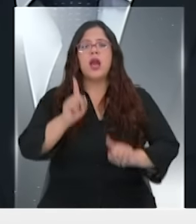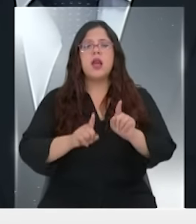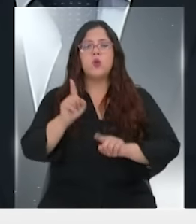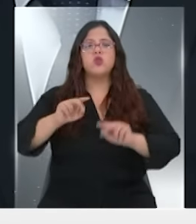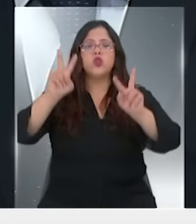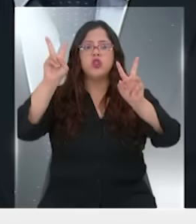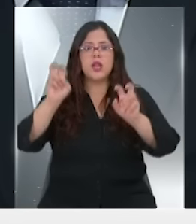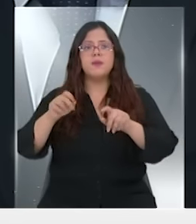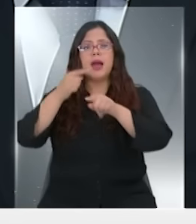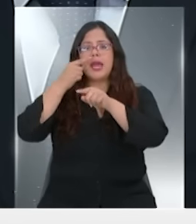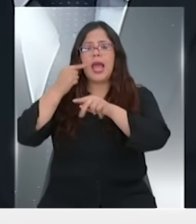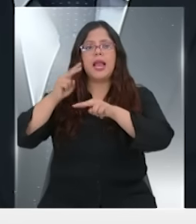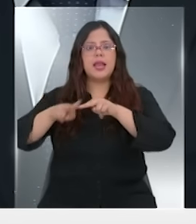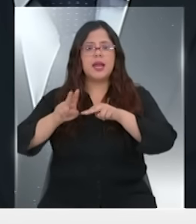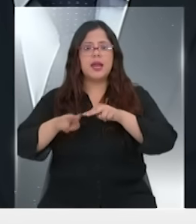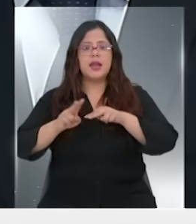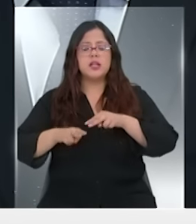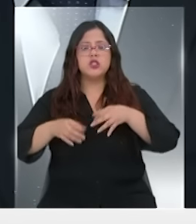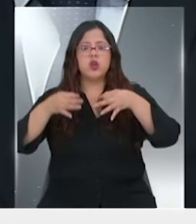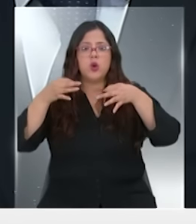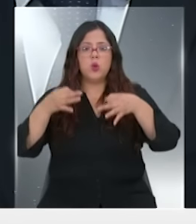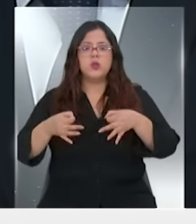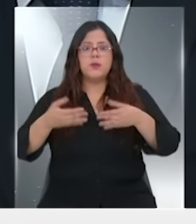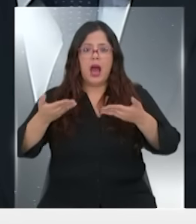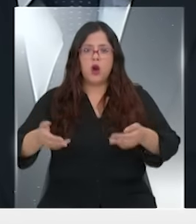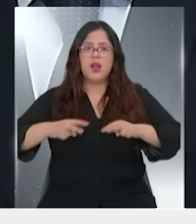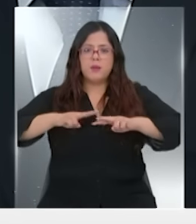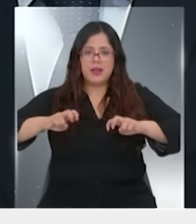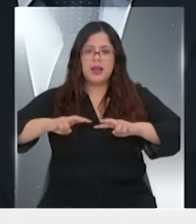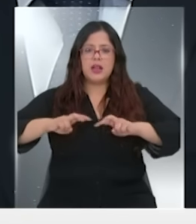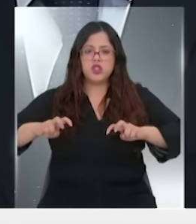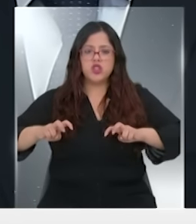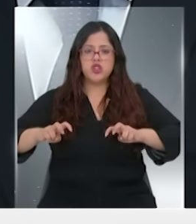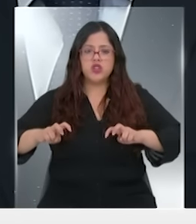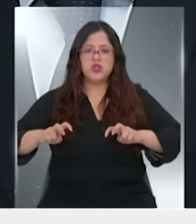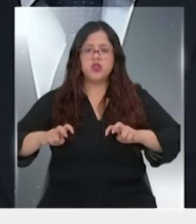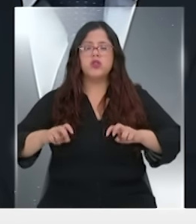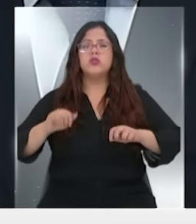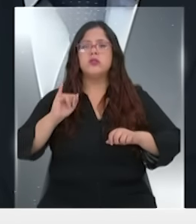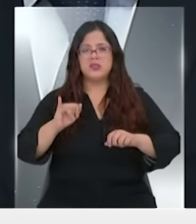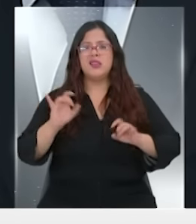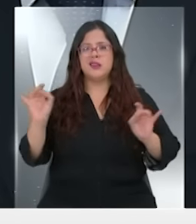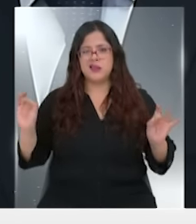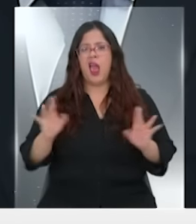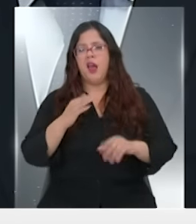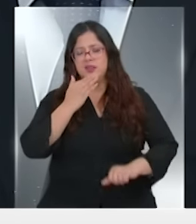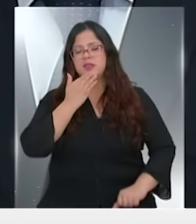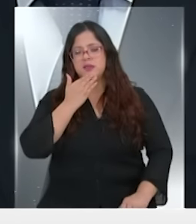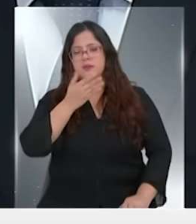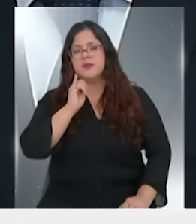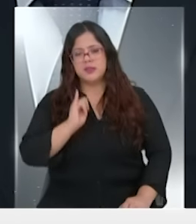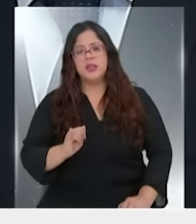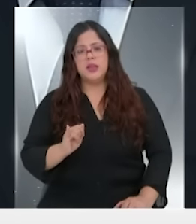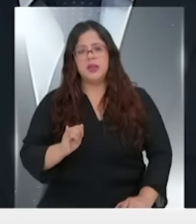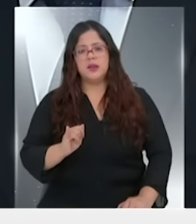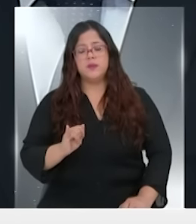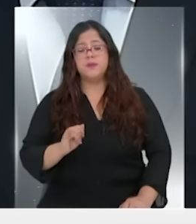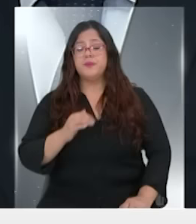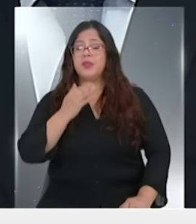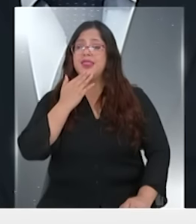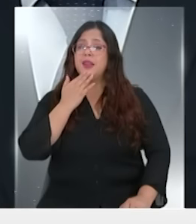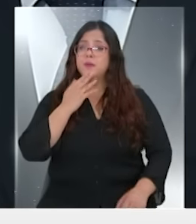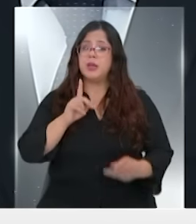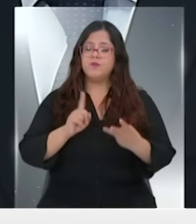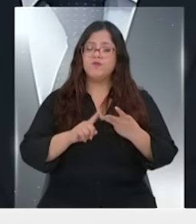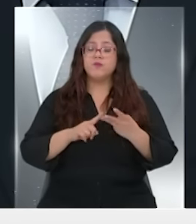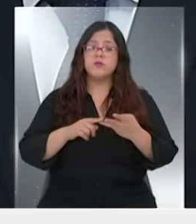que él ejecutó en el periodo intermedio que están siendo objeto de investigación, de ser ciertas, son gravísimas también, ¿no? Y en tercer lugar,